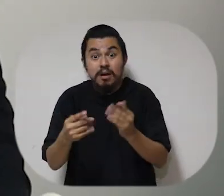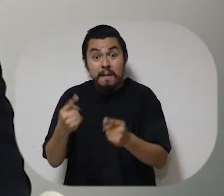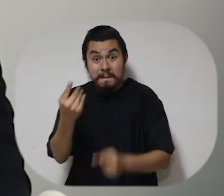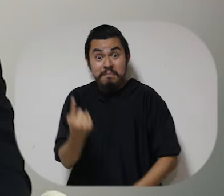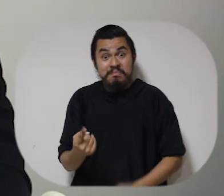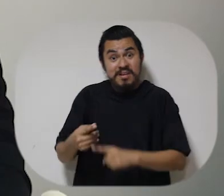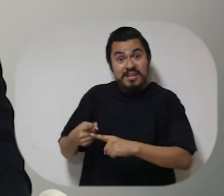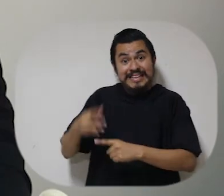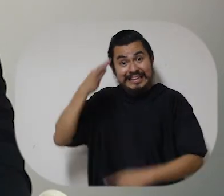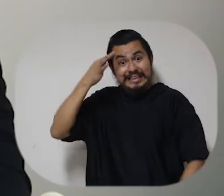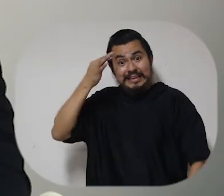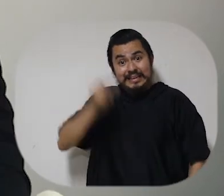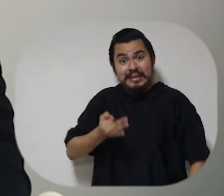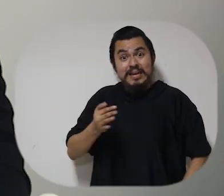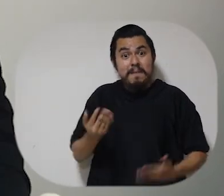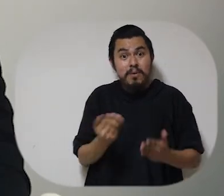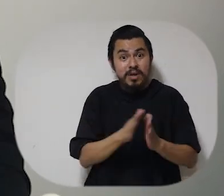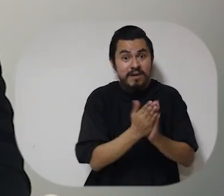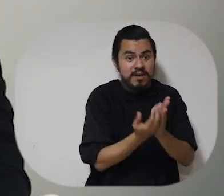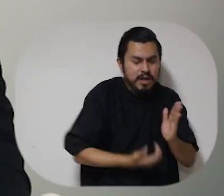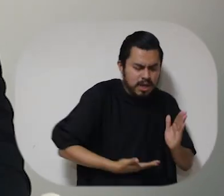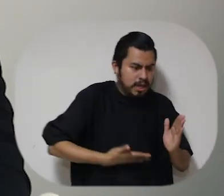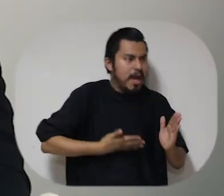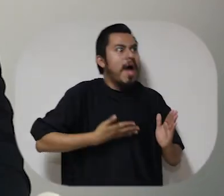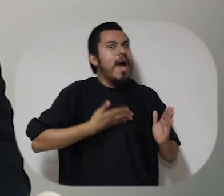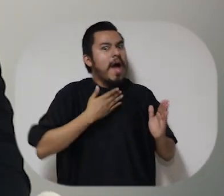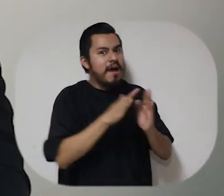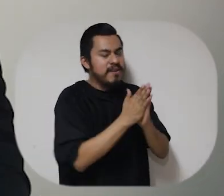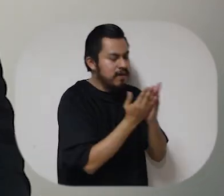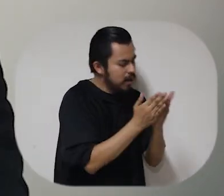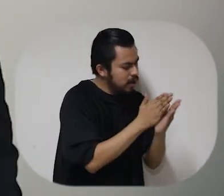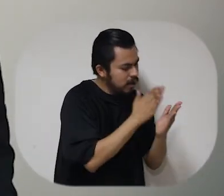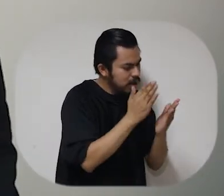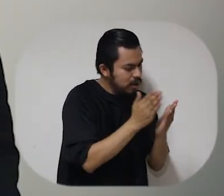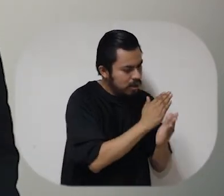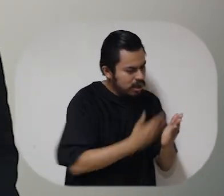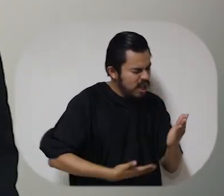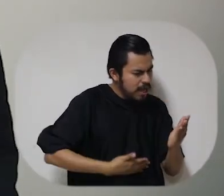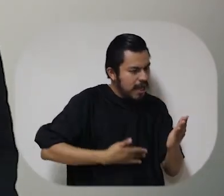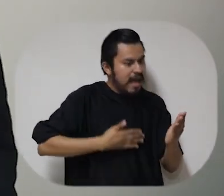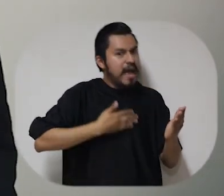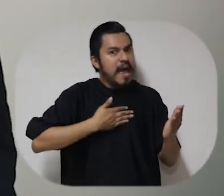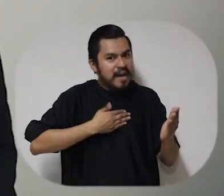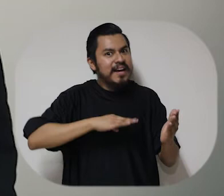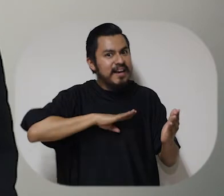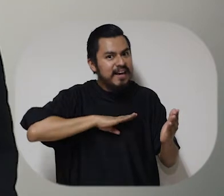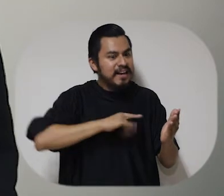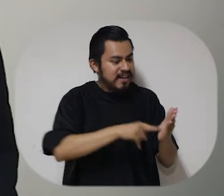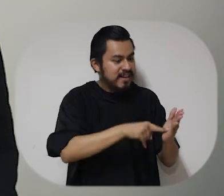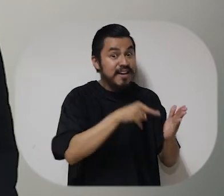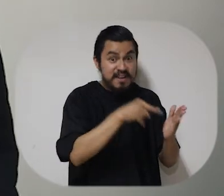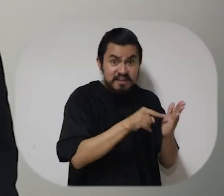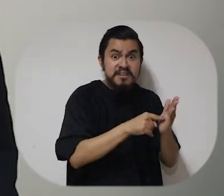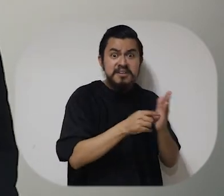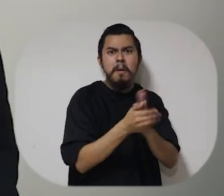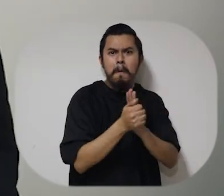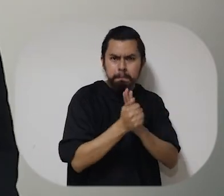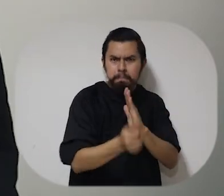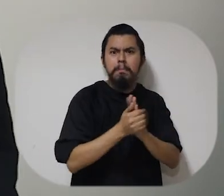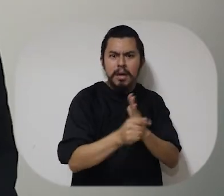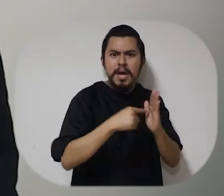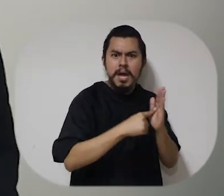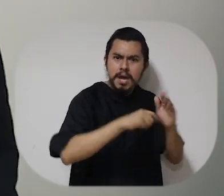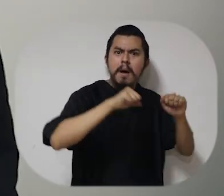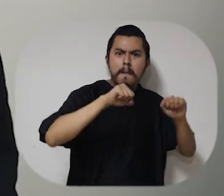la edificación, para redarguirlos, para edificarlos. Y que esta Biblia es capaz de todo lo bueno que